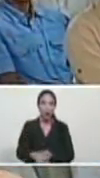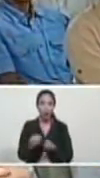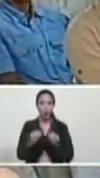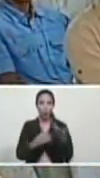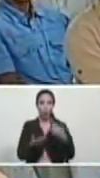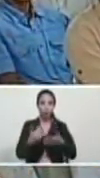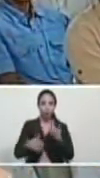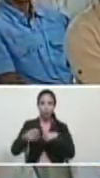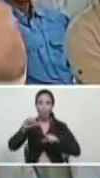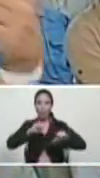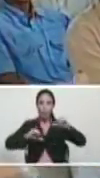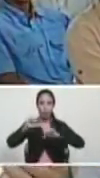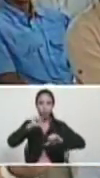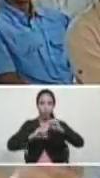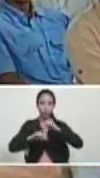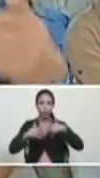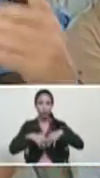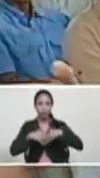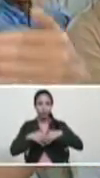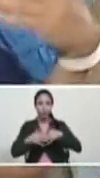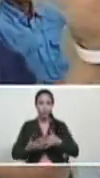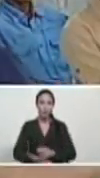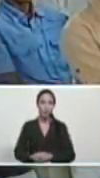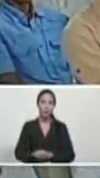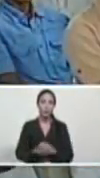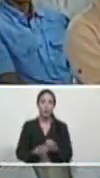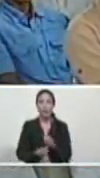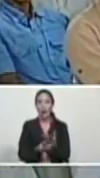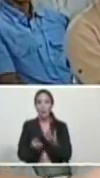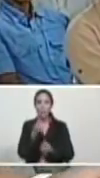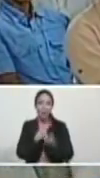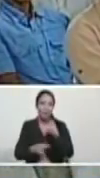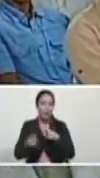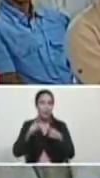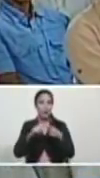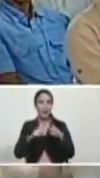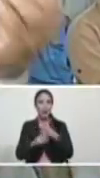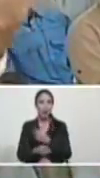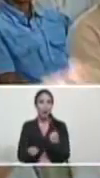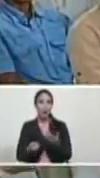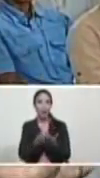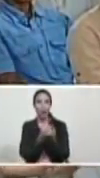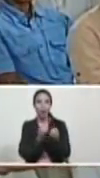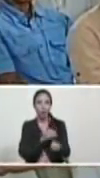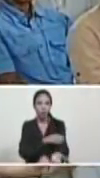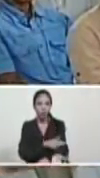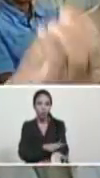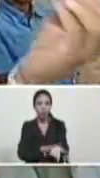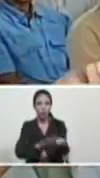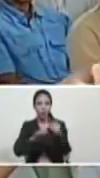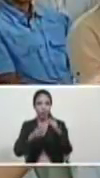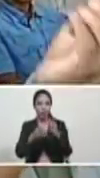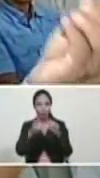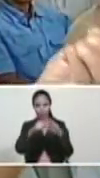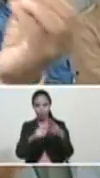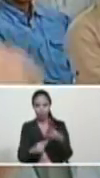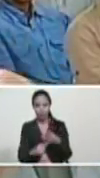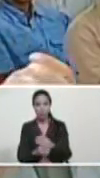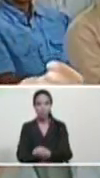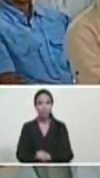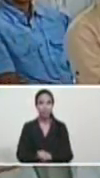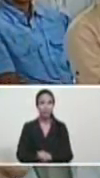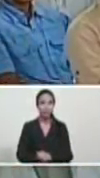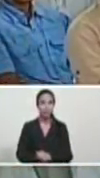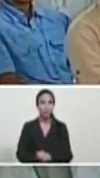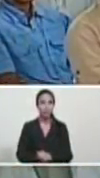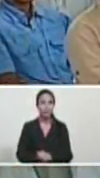al pueblo venezolano. Hemoderivados son medicamentos derivados de la sangre, muy particular, que es parte también de la